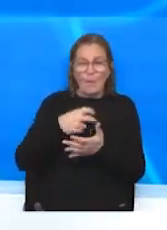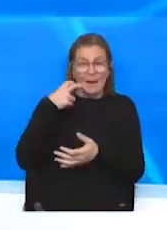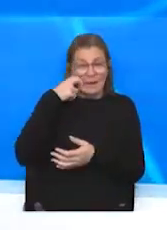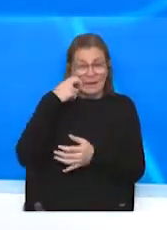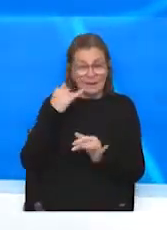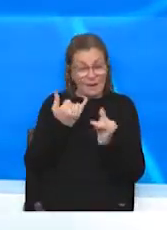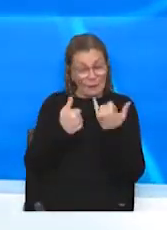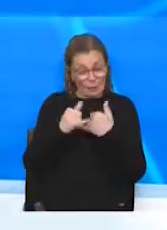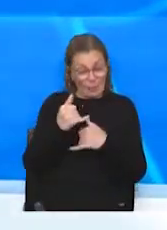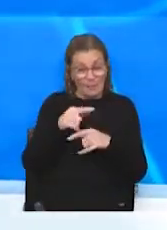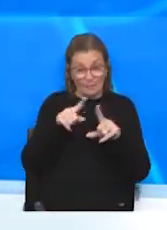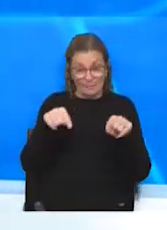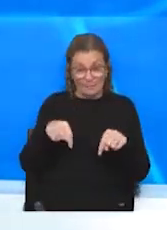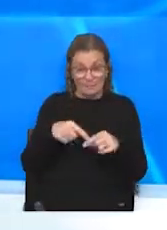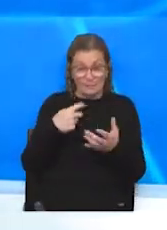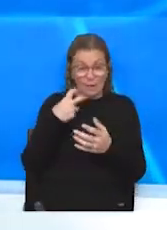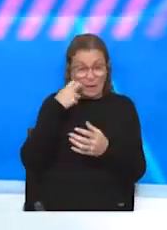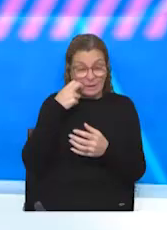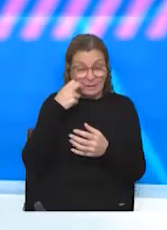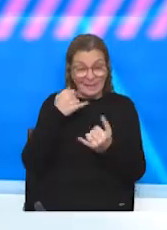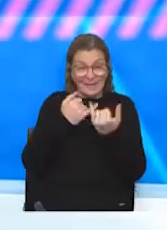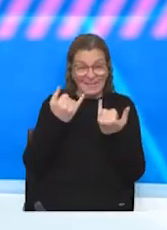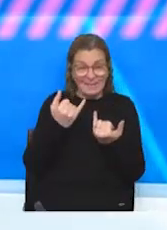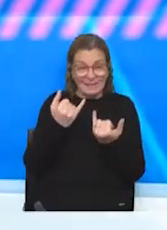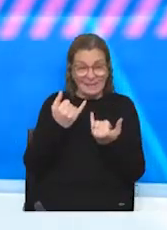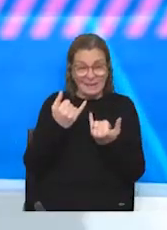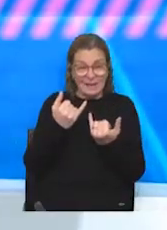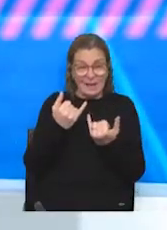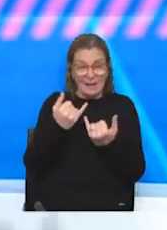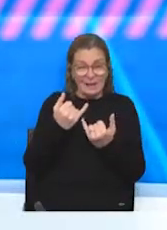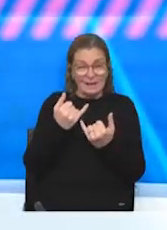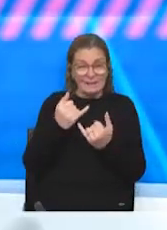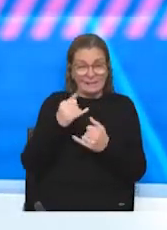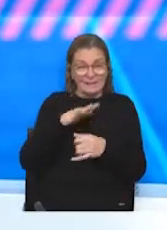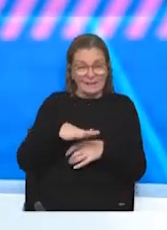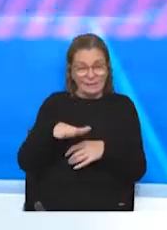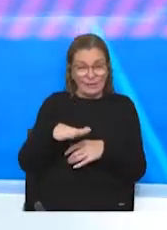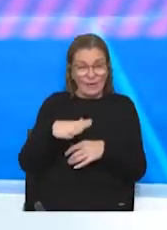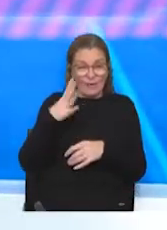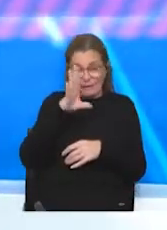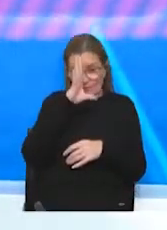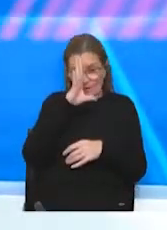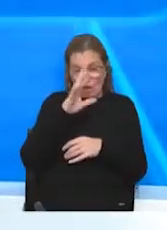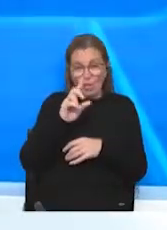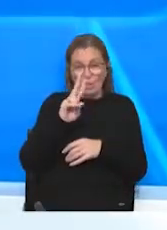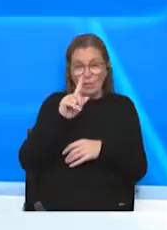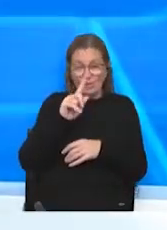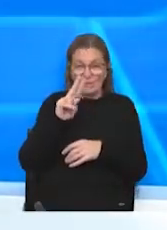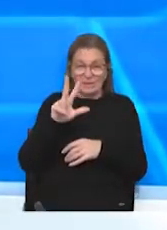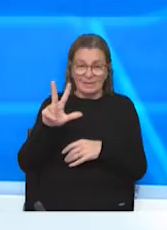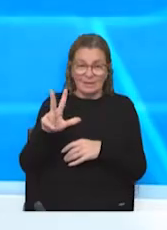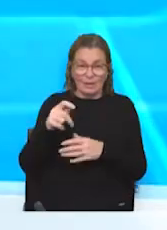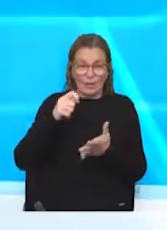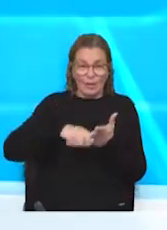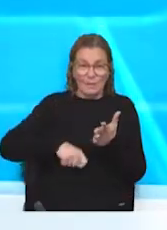de Patricia Madrid yo comprar un carne para el día del niño en febrero de 2023 días antes de que se de que se caducara el